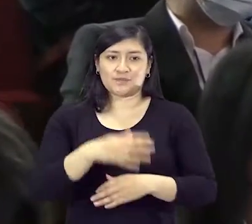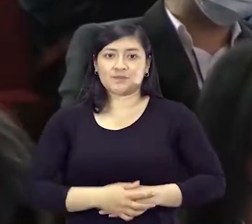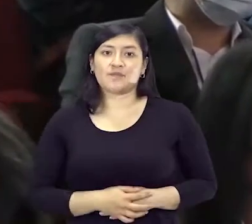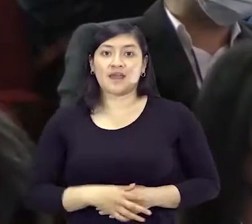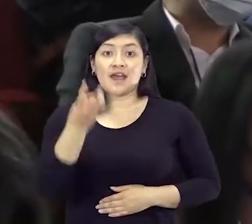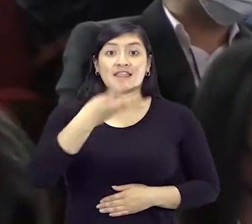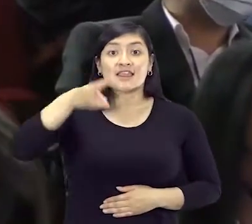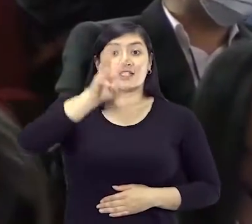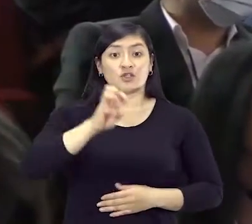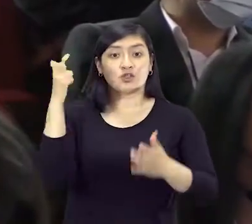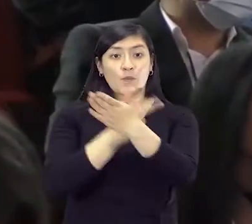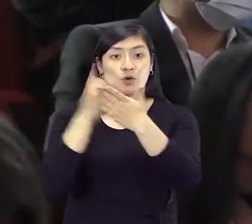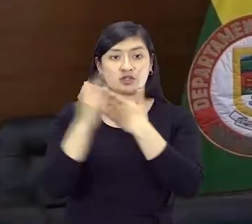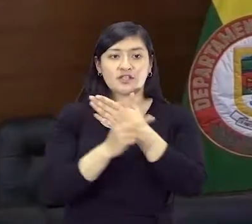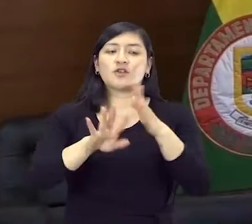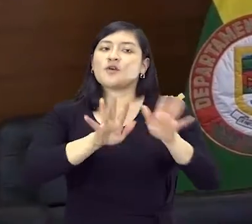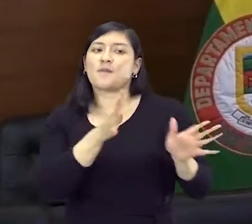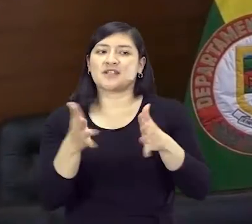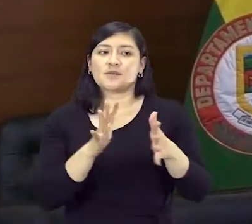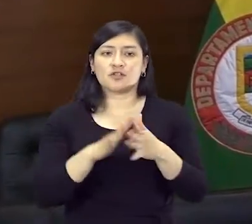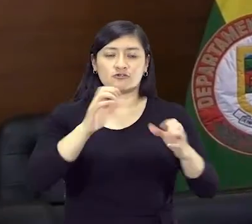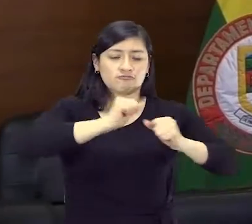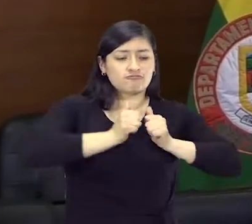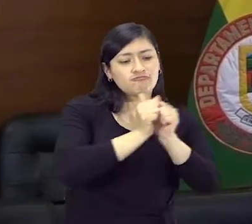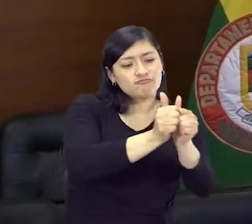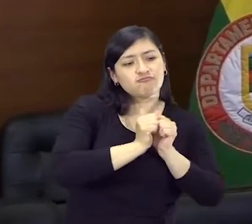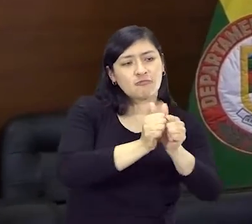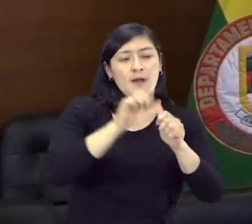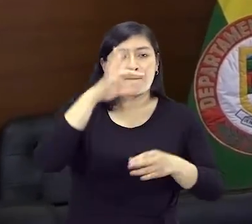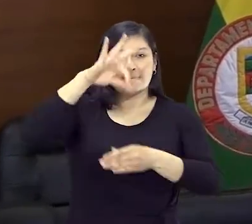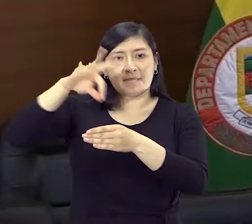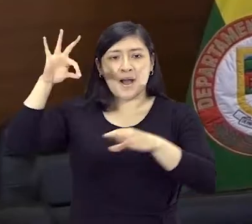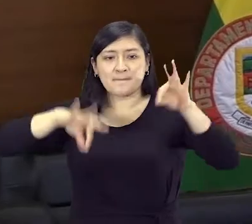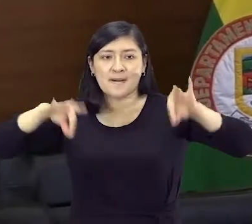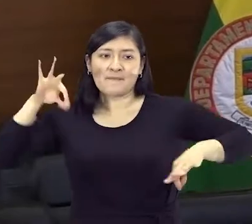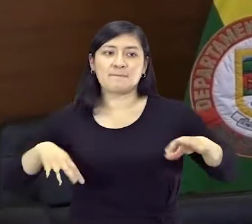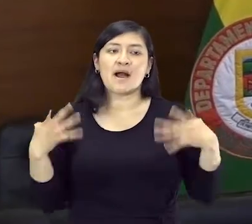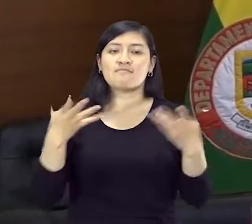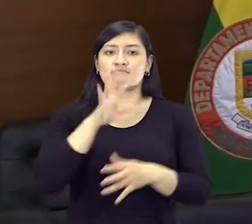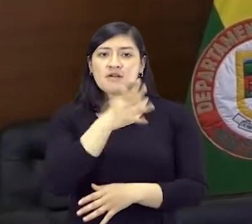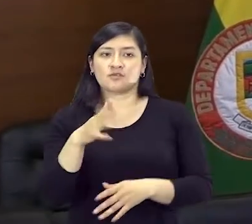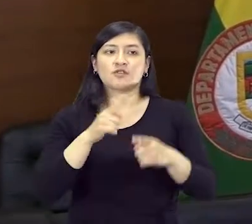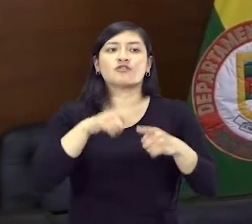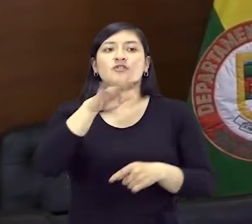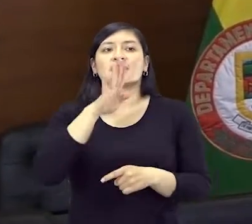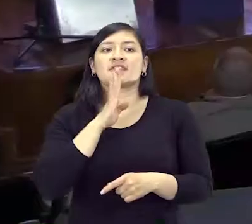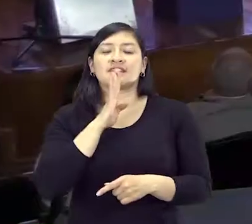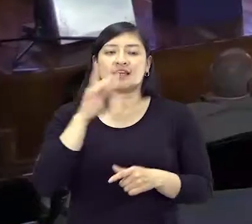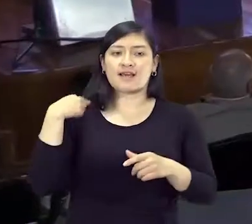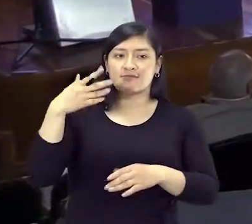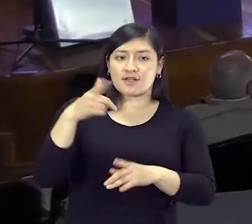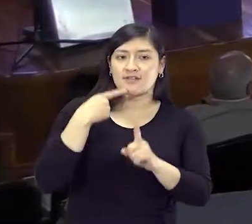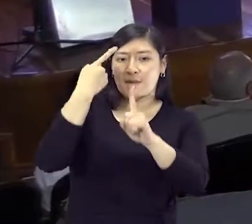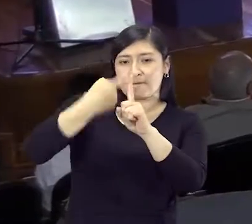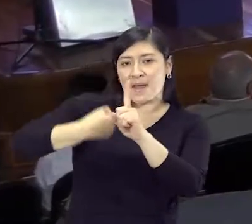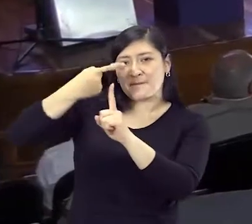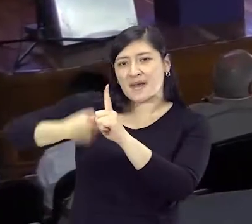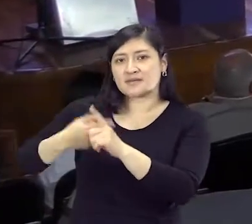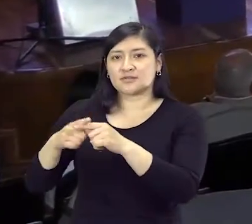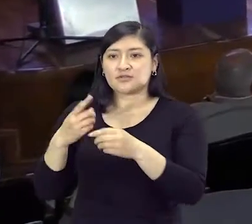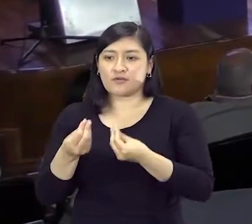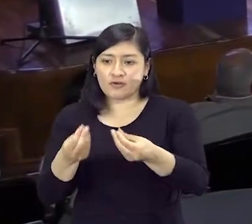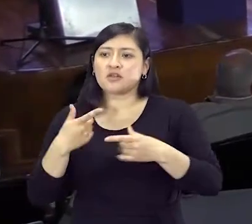Son 18 proyectos que van desde la capacitación, desde el acompañamiento, desde Capital Semilla para los emprendedores, capital de